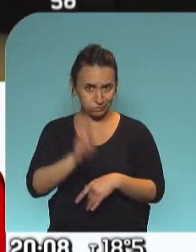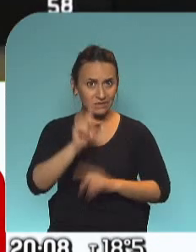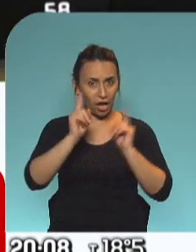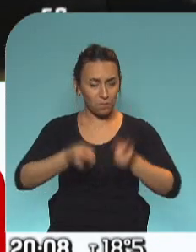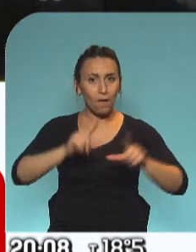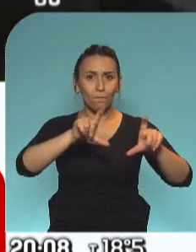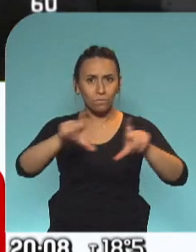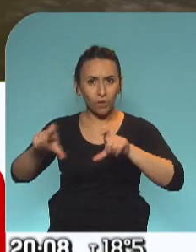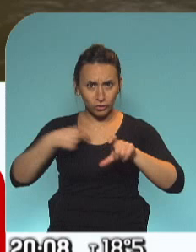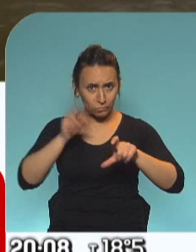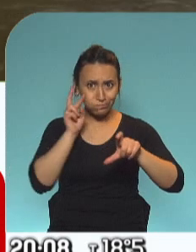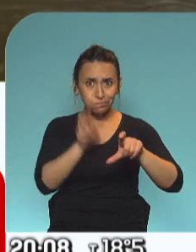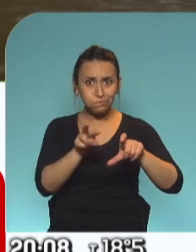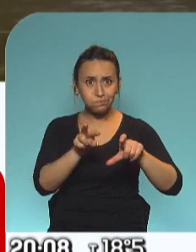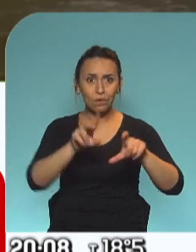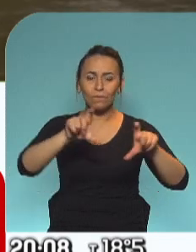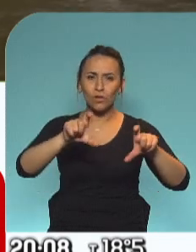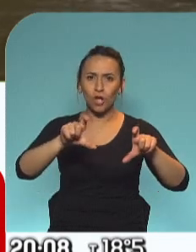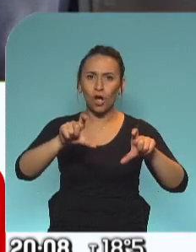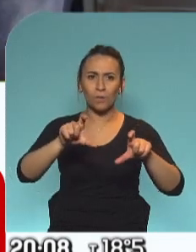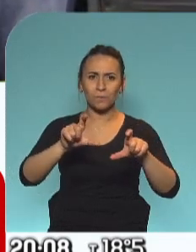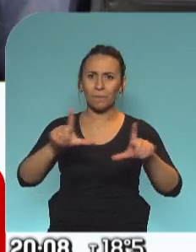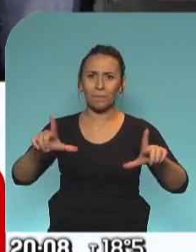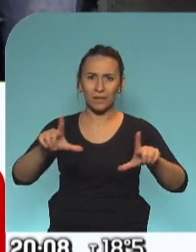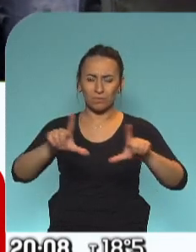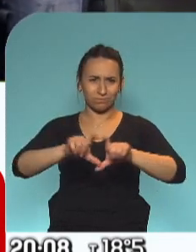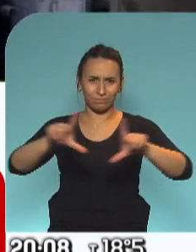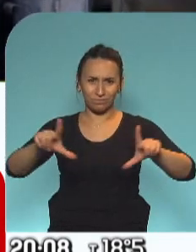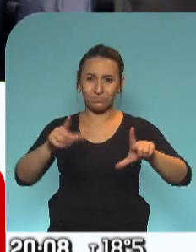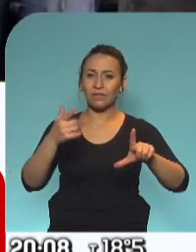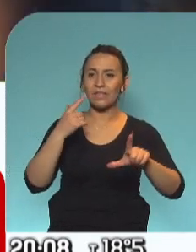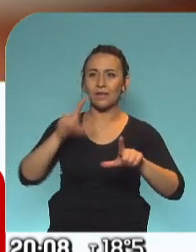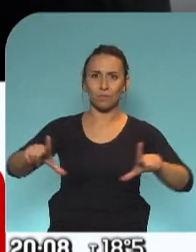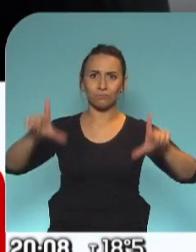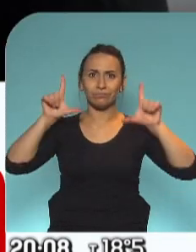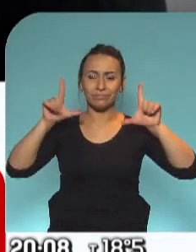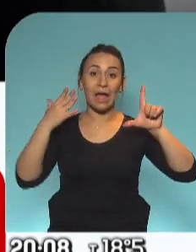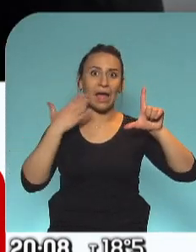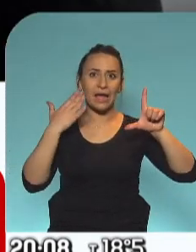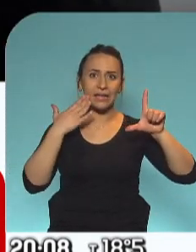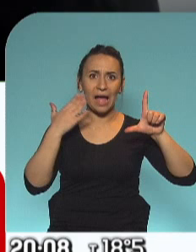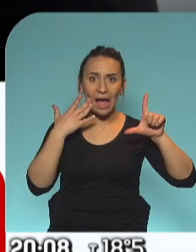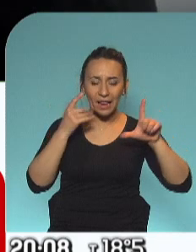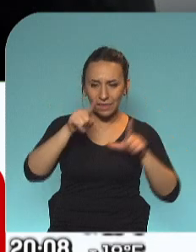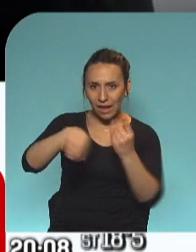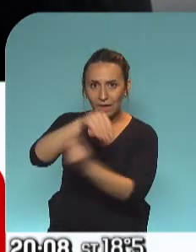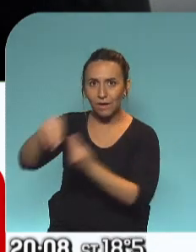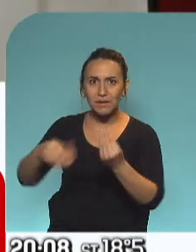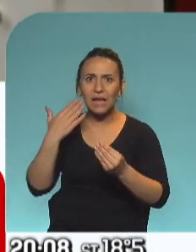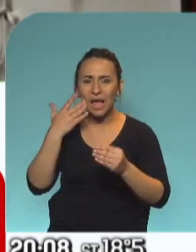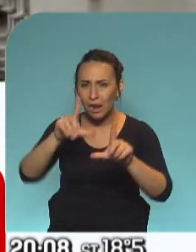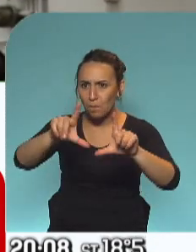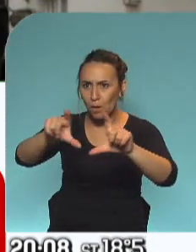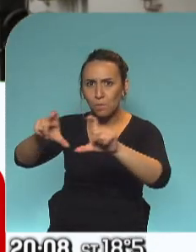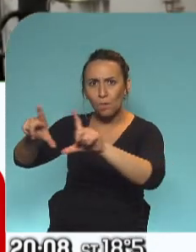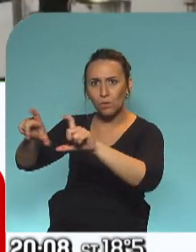lo que hay son fotos en tamaño detalle, en primerísimo primer plano de los rostros de los familiares, y debajo de cada